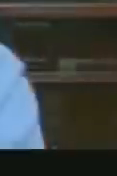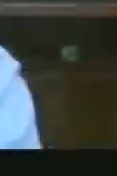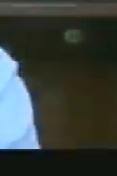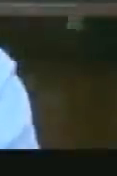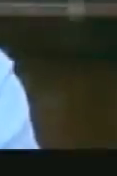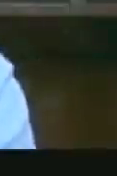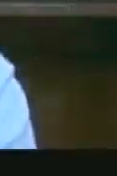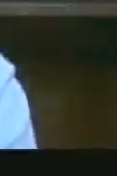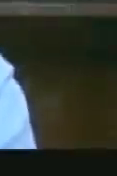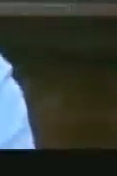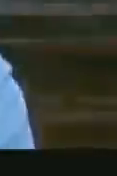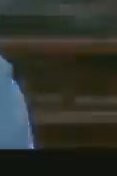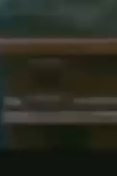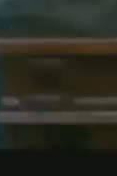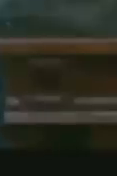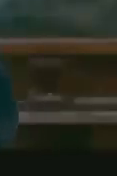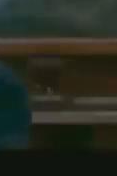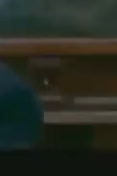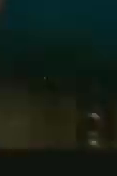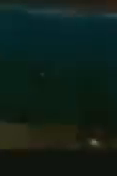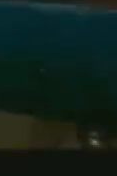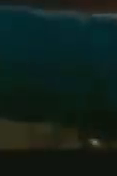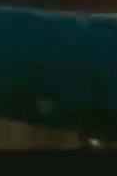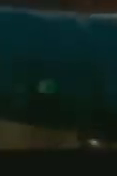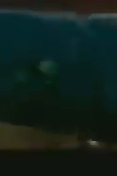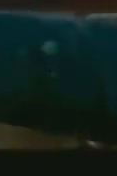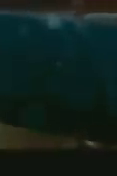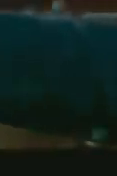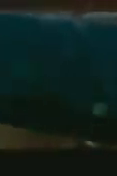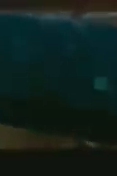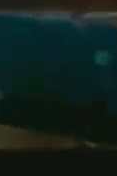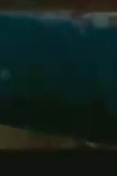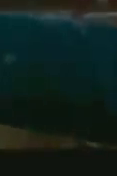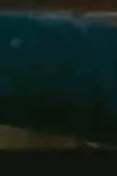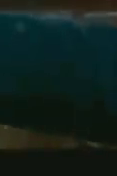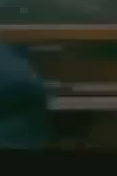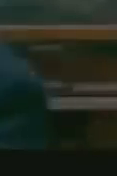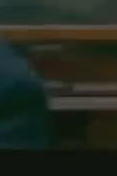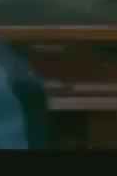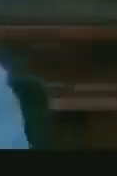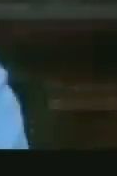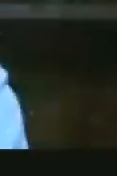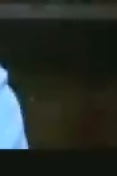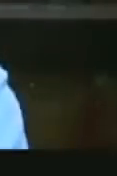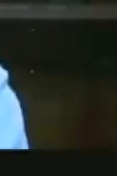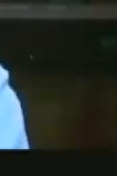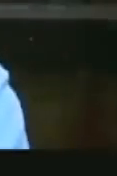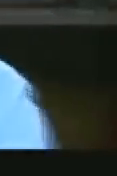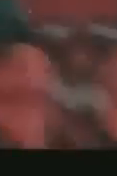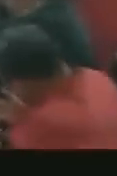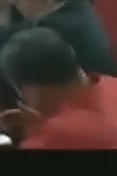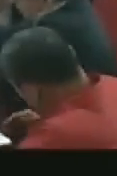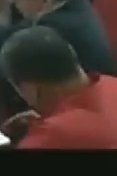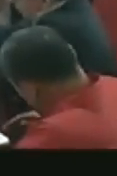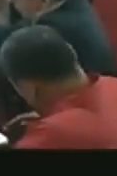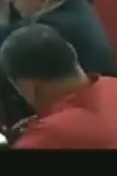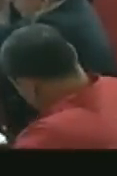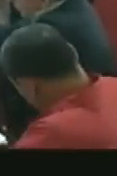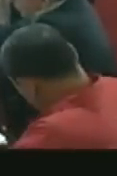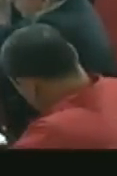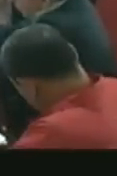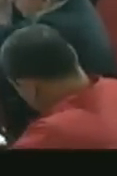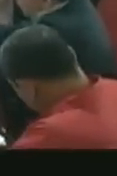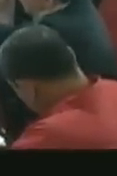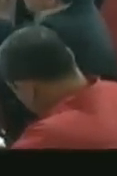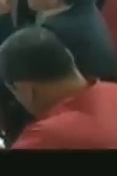Las comunas. Nicolás, es una orden lo que estoy dando. Y amigo, compañero, es una orden. ¿Me entiendes allá? El